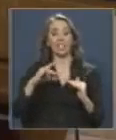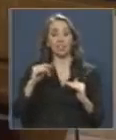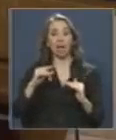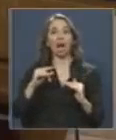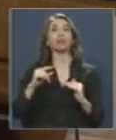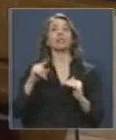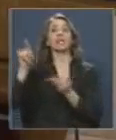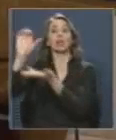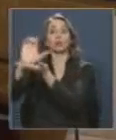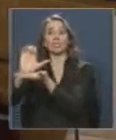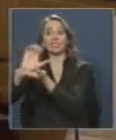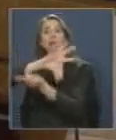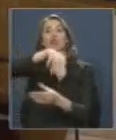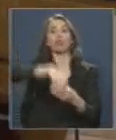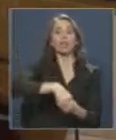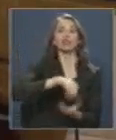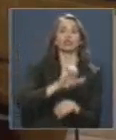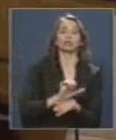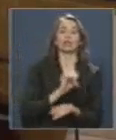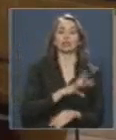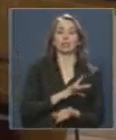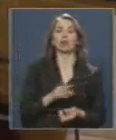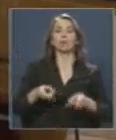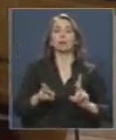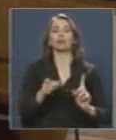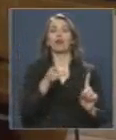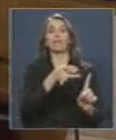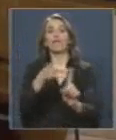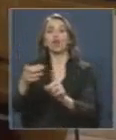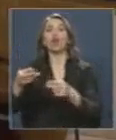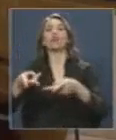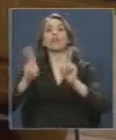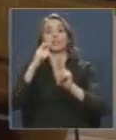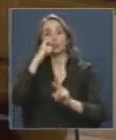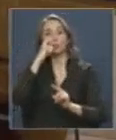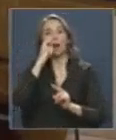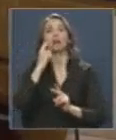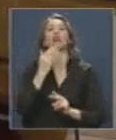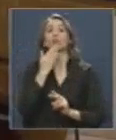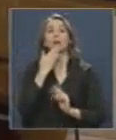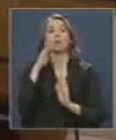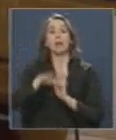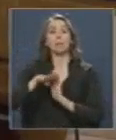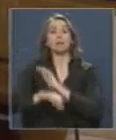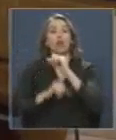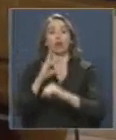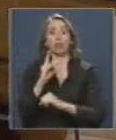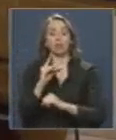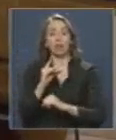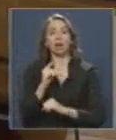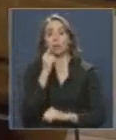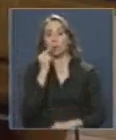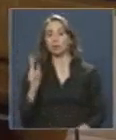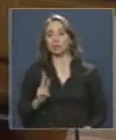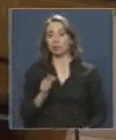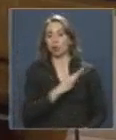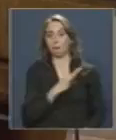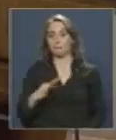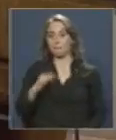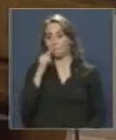que permitió la violación de derechos humanos, incluyendo menores de edad, y que fue defendido por el señor ministro que está